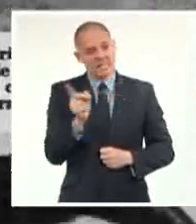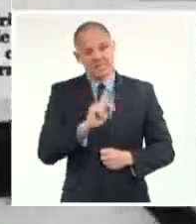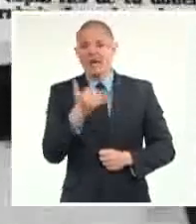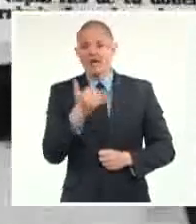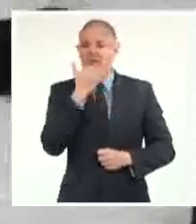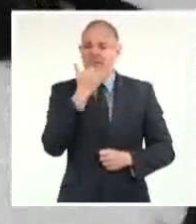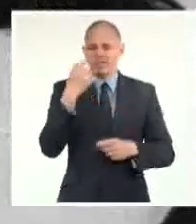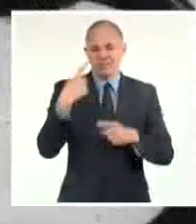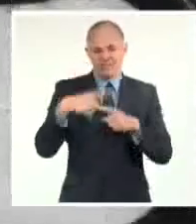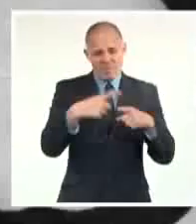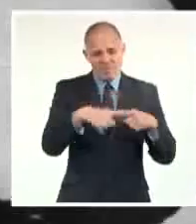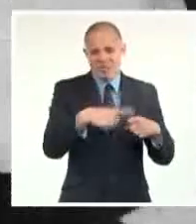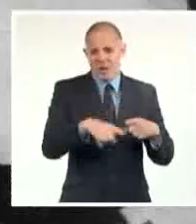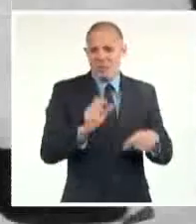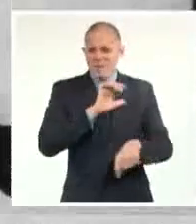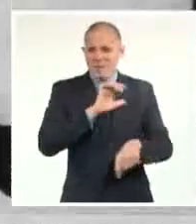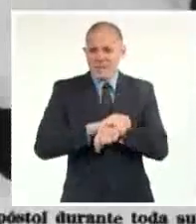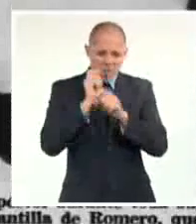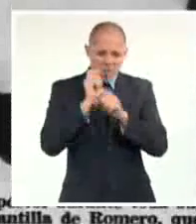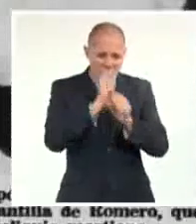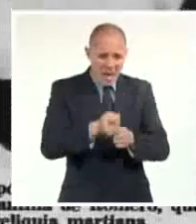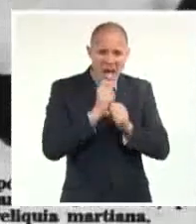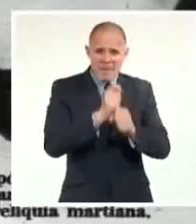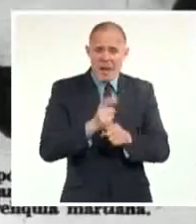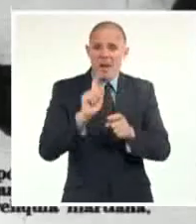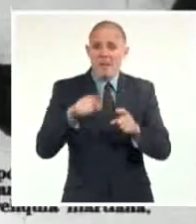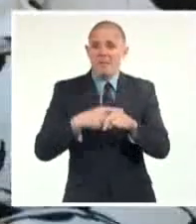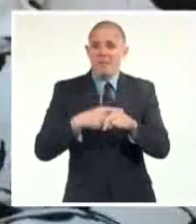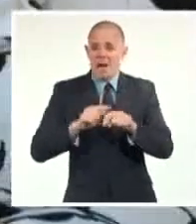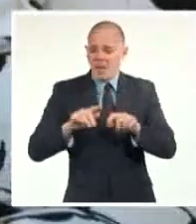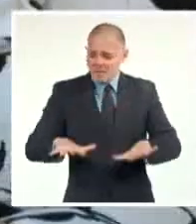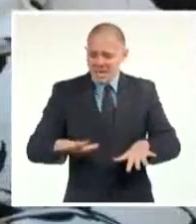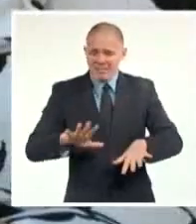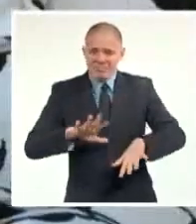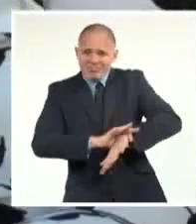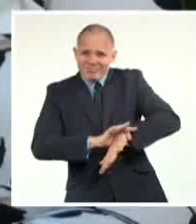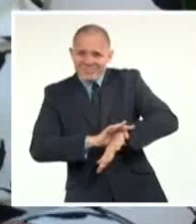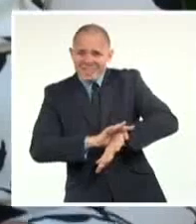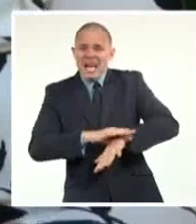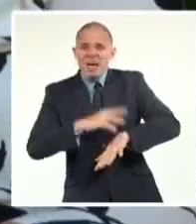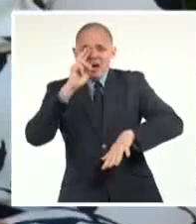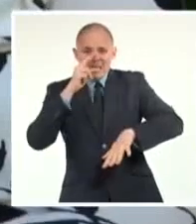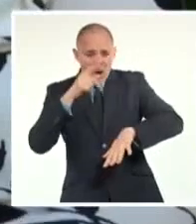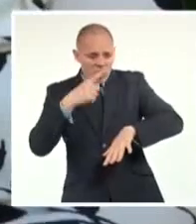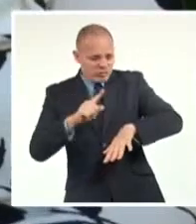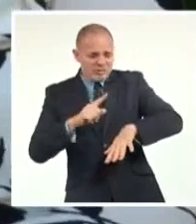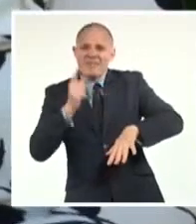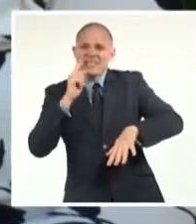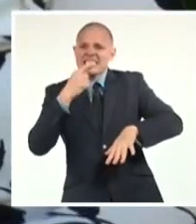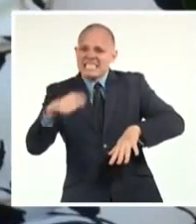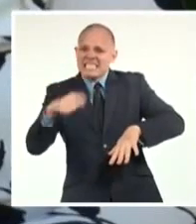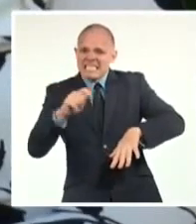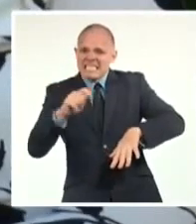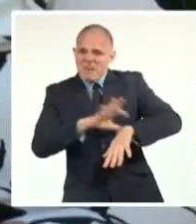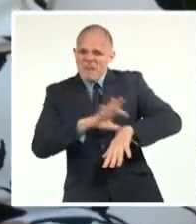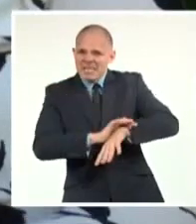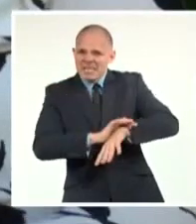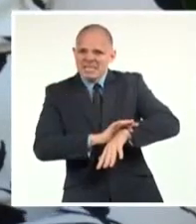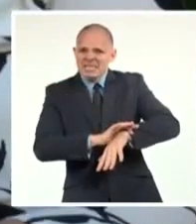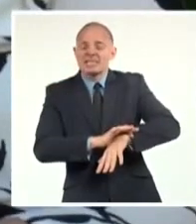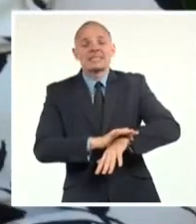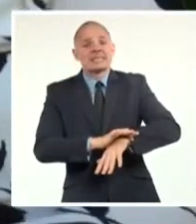el colonialismo, el dominio de una economía sobre otra, de una potencia sobre un país pequeño, y convierte todo eso en un pasaje